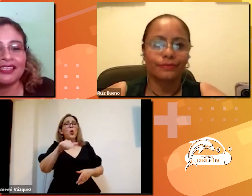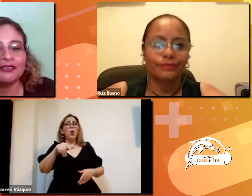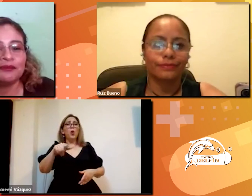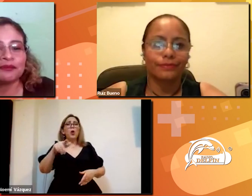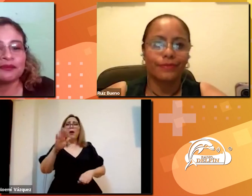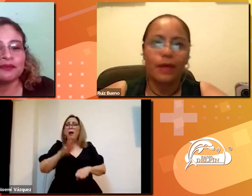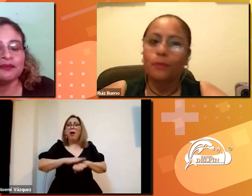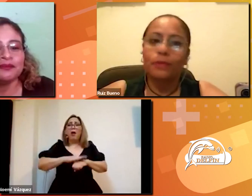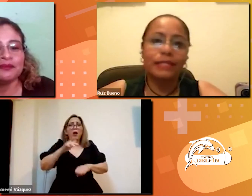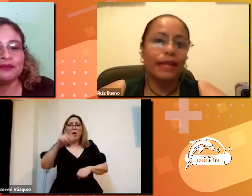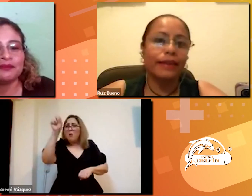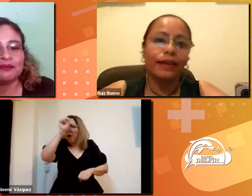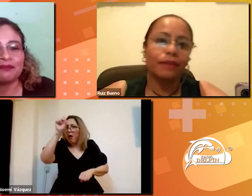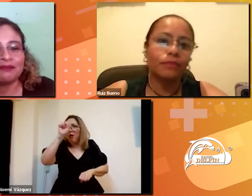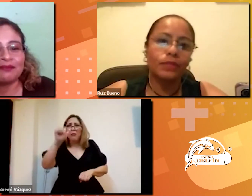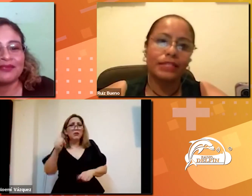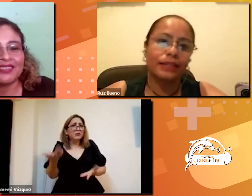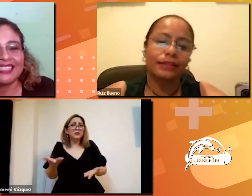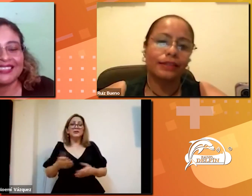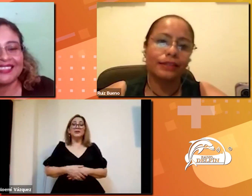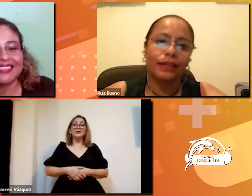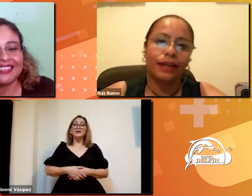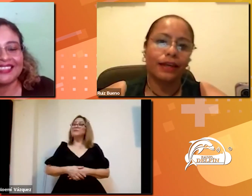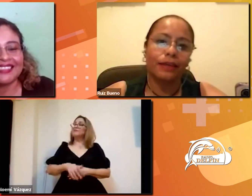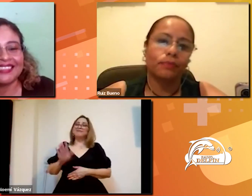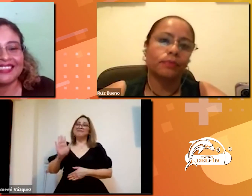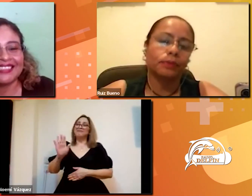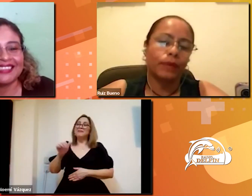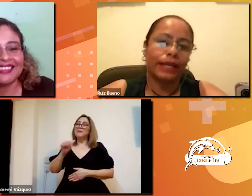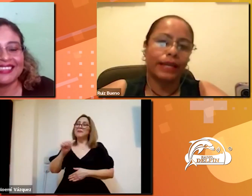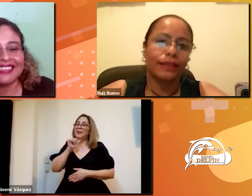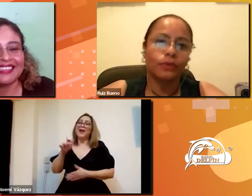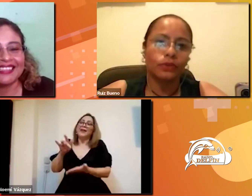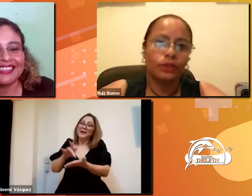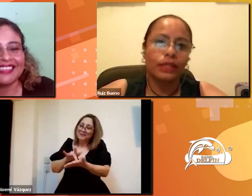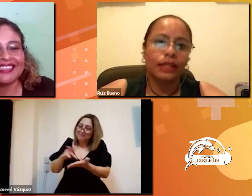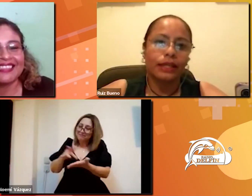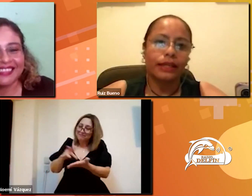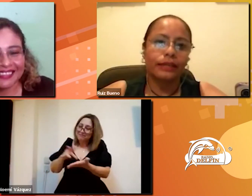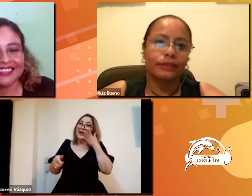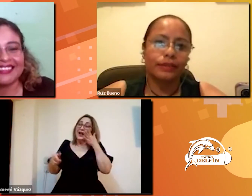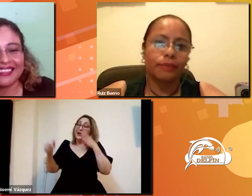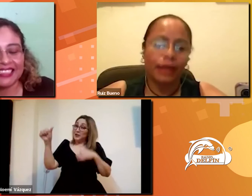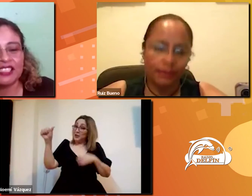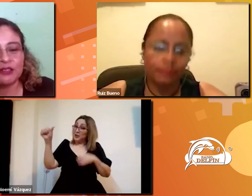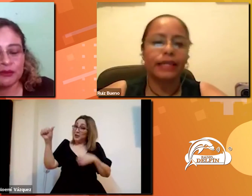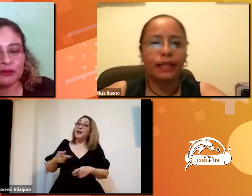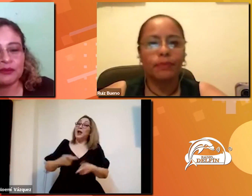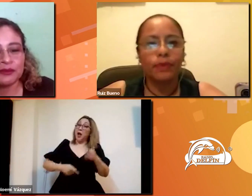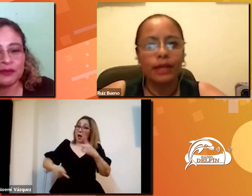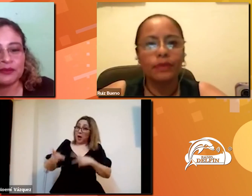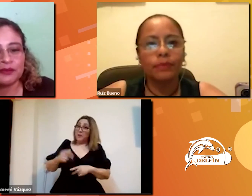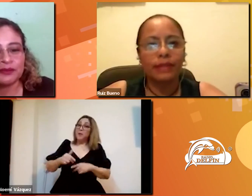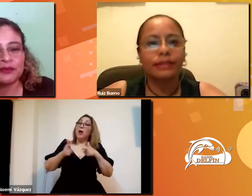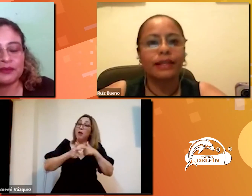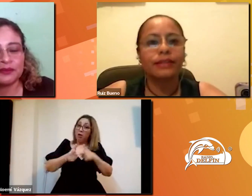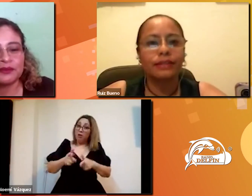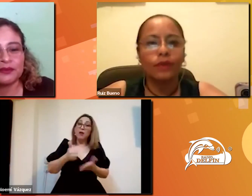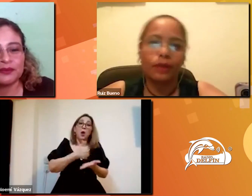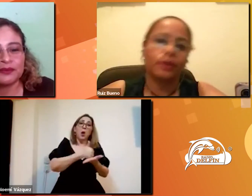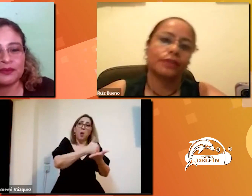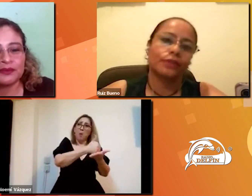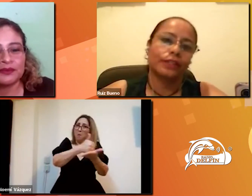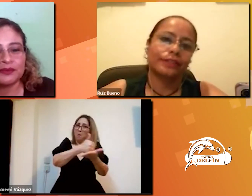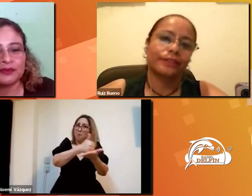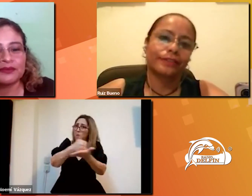decirnos, Ete? Pues nada, que muchas gracias y que pues por aquí andamos para seguir apoyando y para seguir